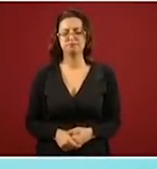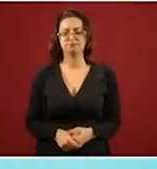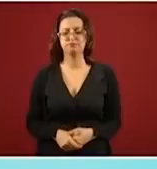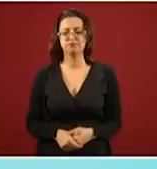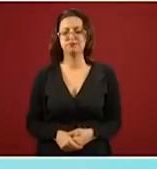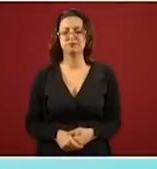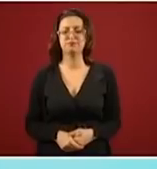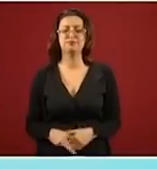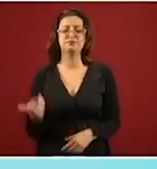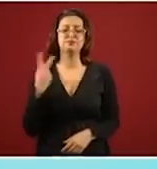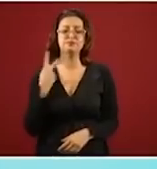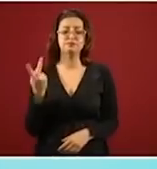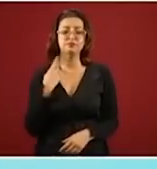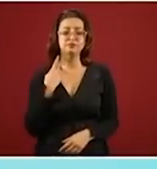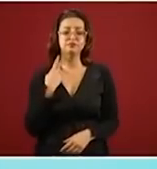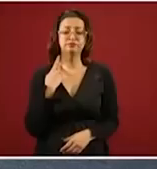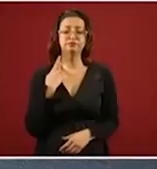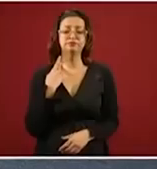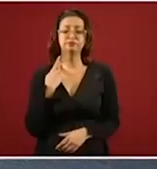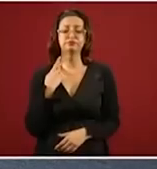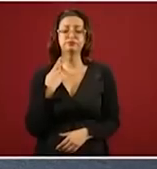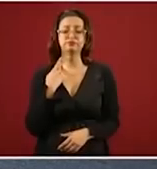político sí